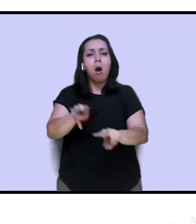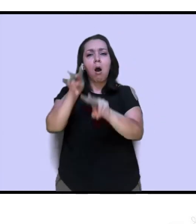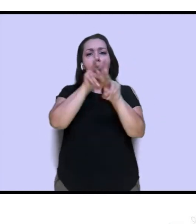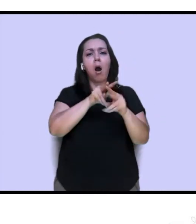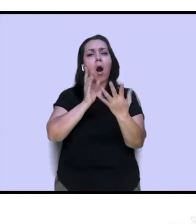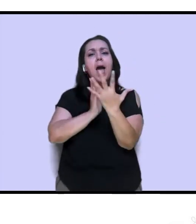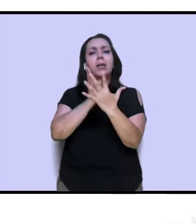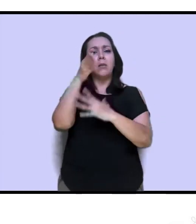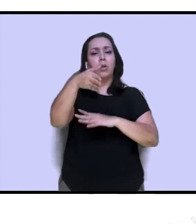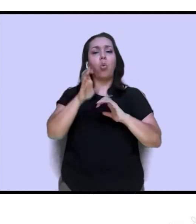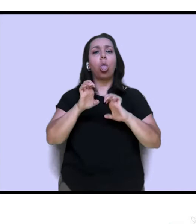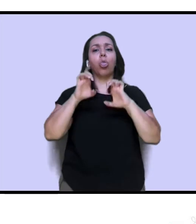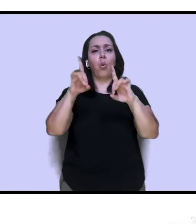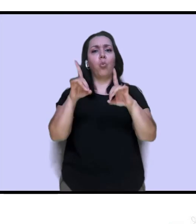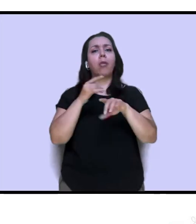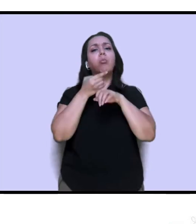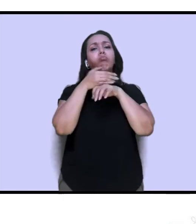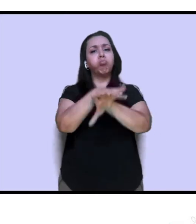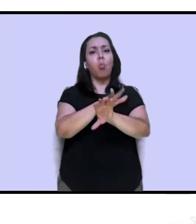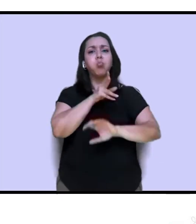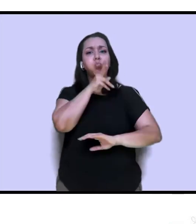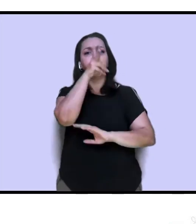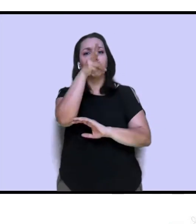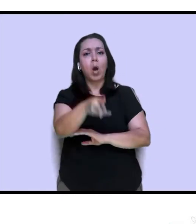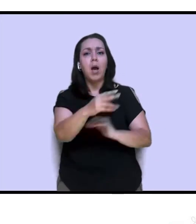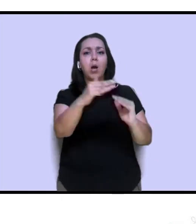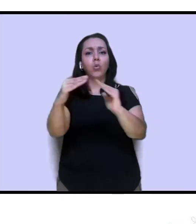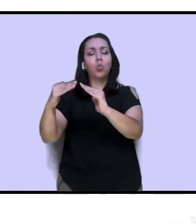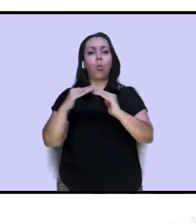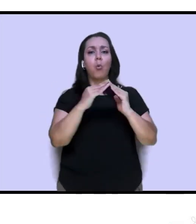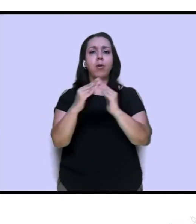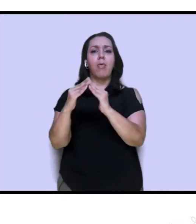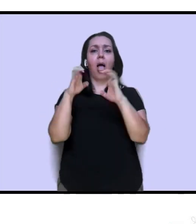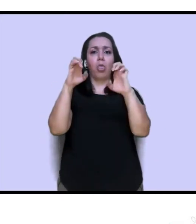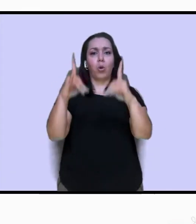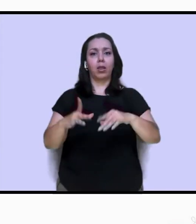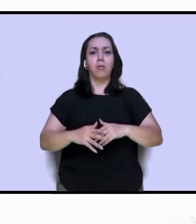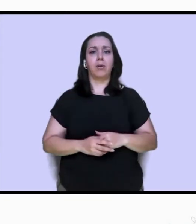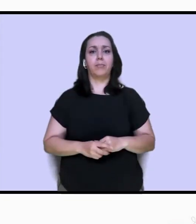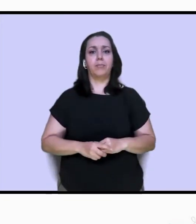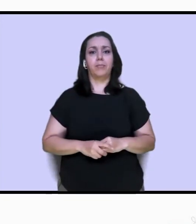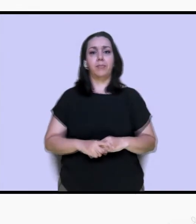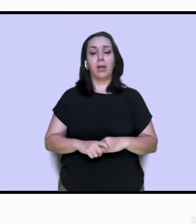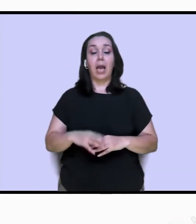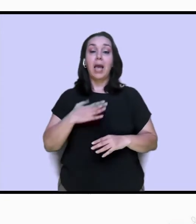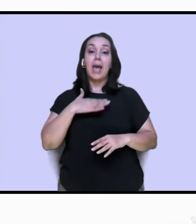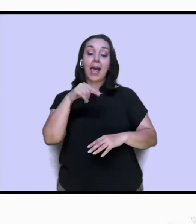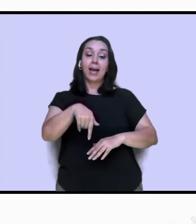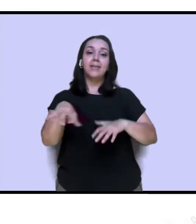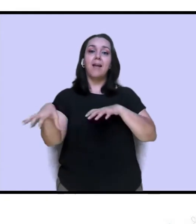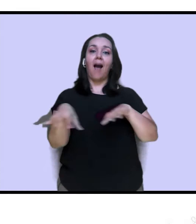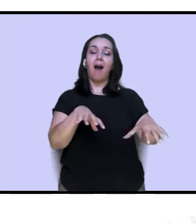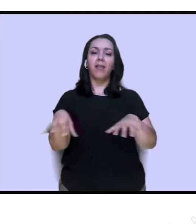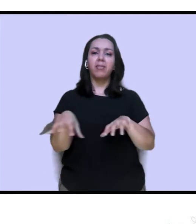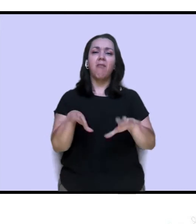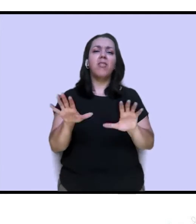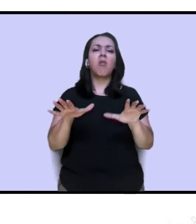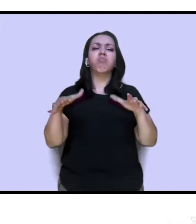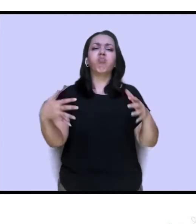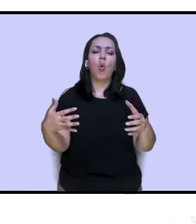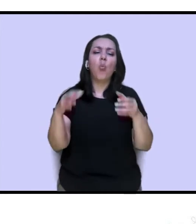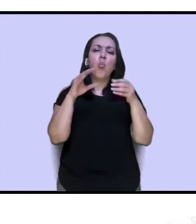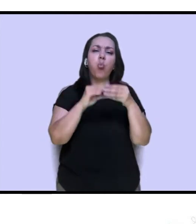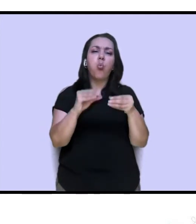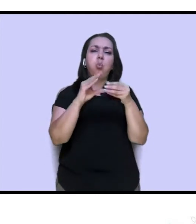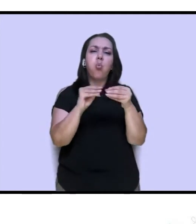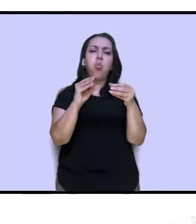acceso al sistema educativo y también por su integración real a la comunidad educativa. En este evento se